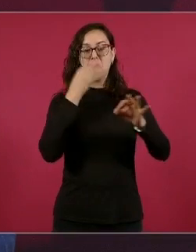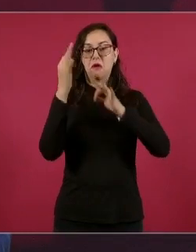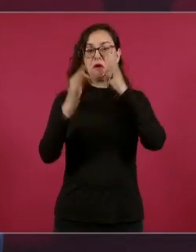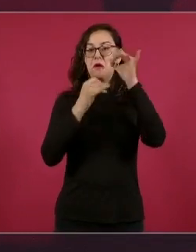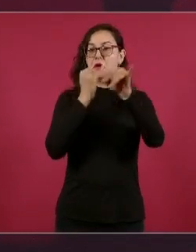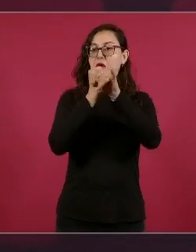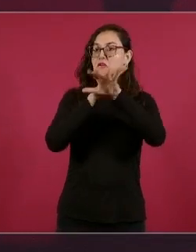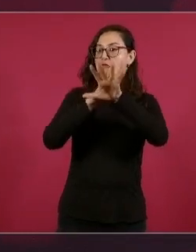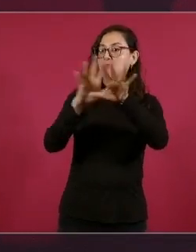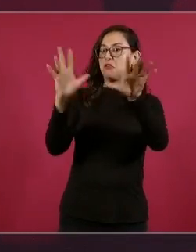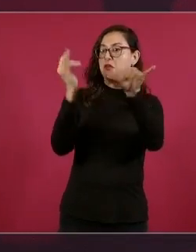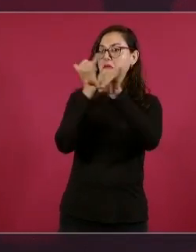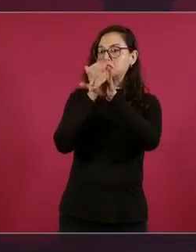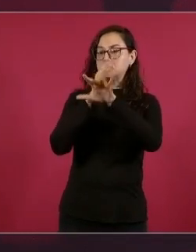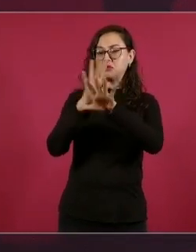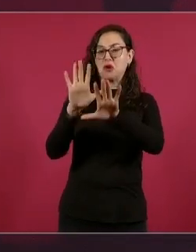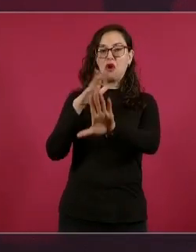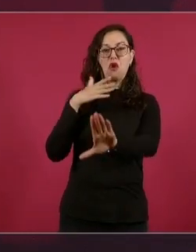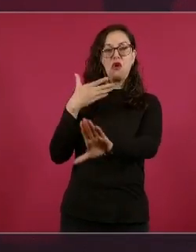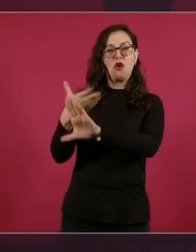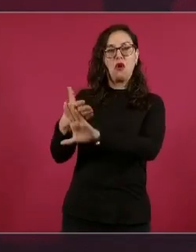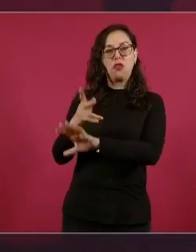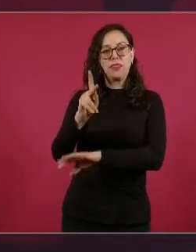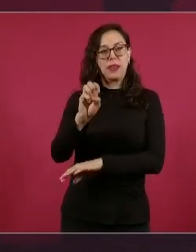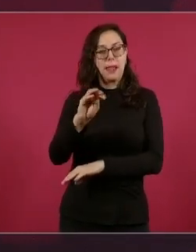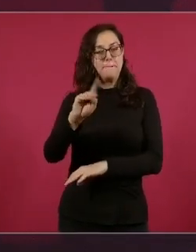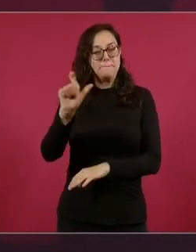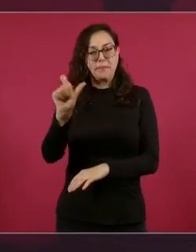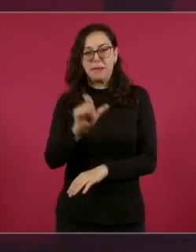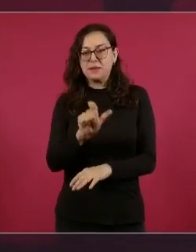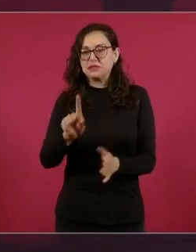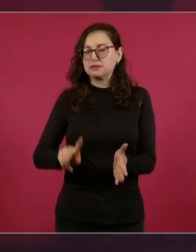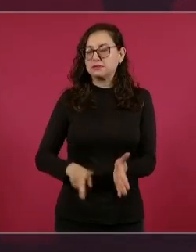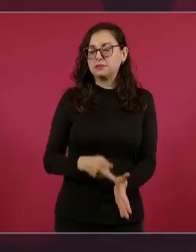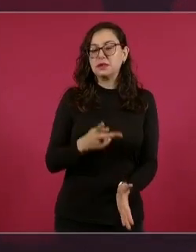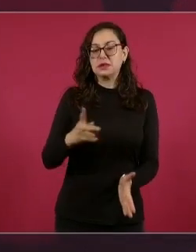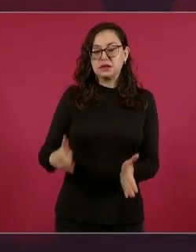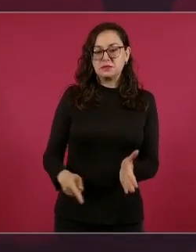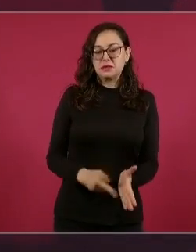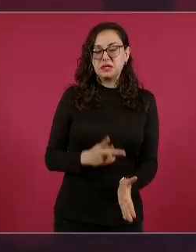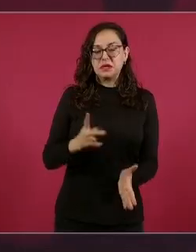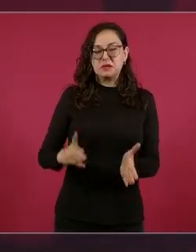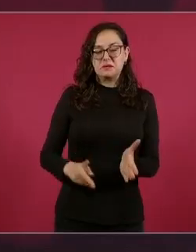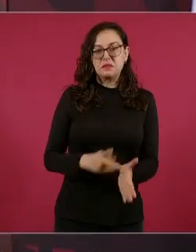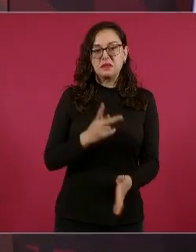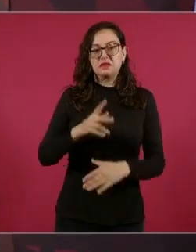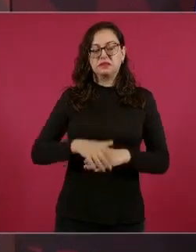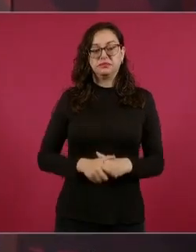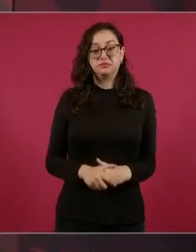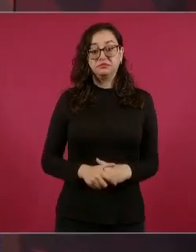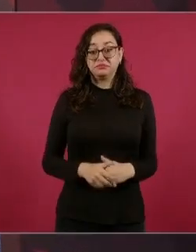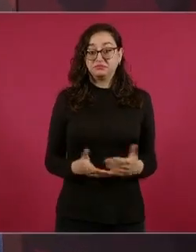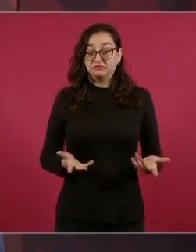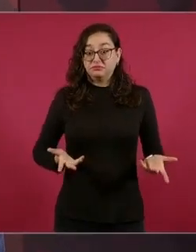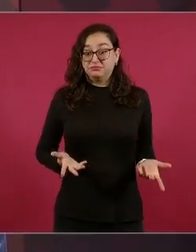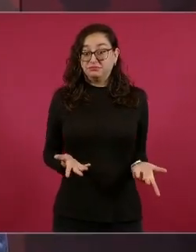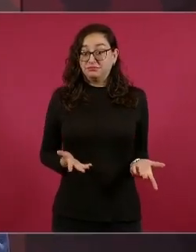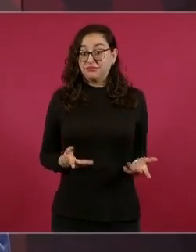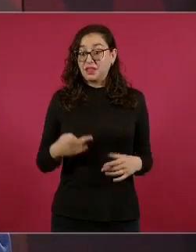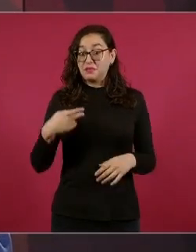se dedican a eso, cuando en realidad Pemex está en su mejor